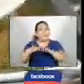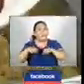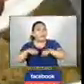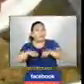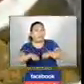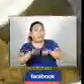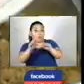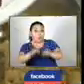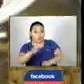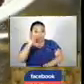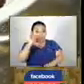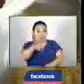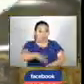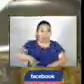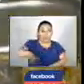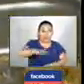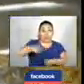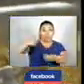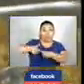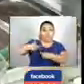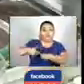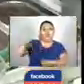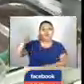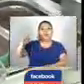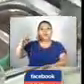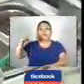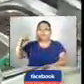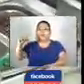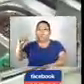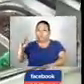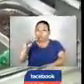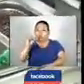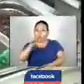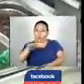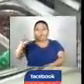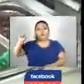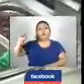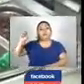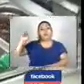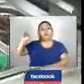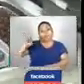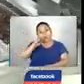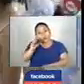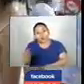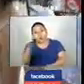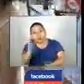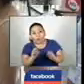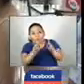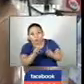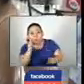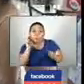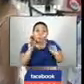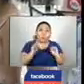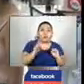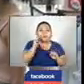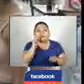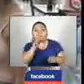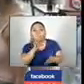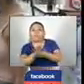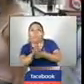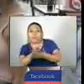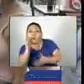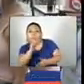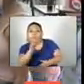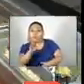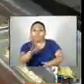solo podrás encontrar en sus estaciones de servicio. Start Mart es una nueva alternativa para hacer una parada inteligente